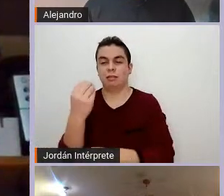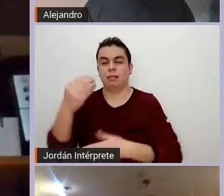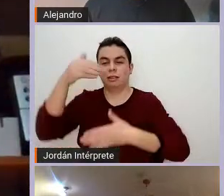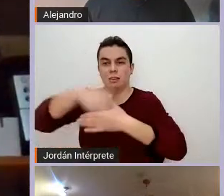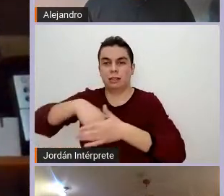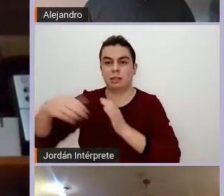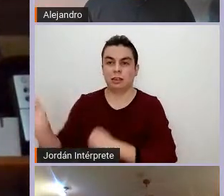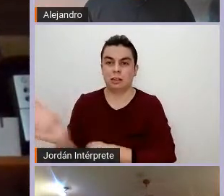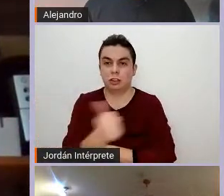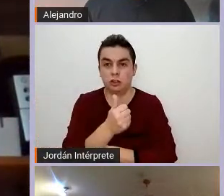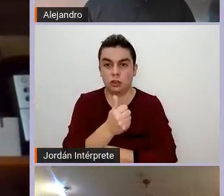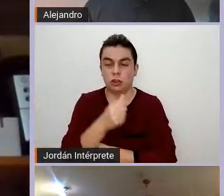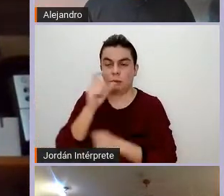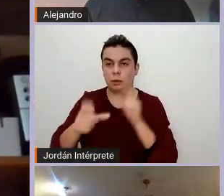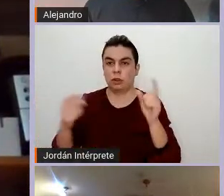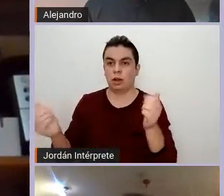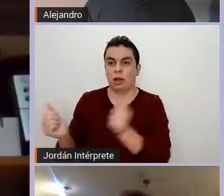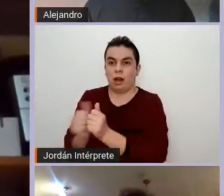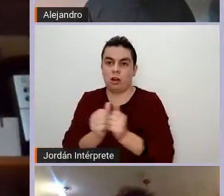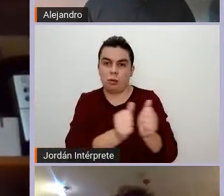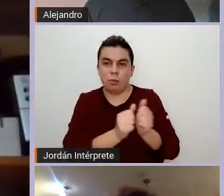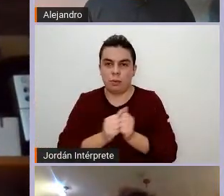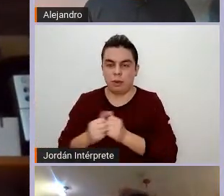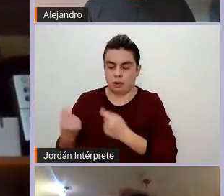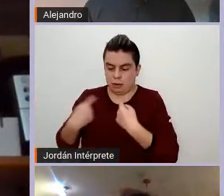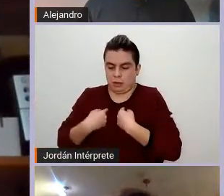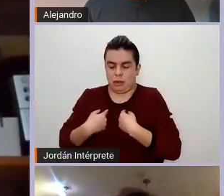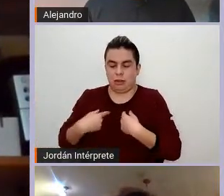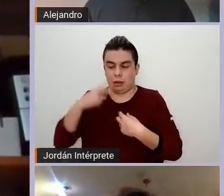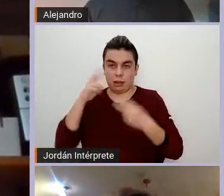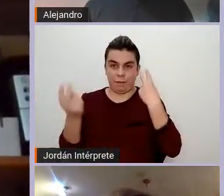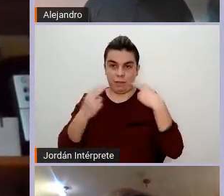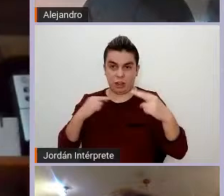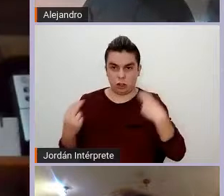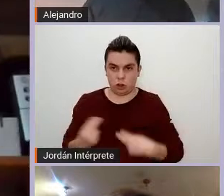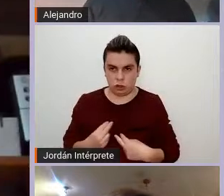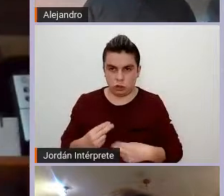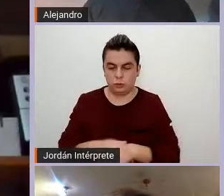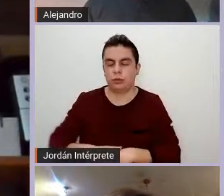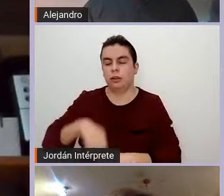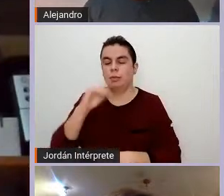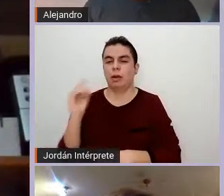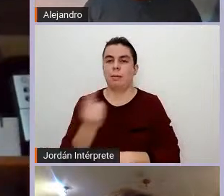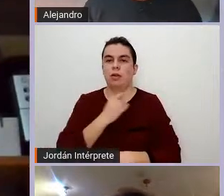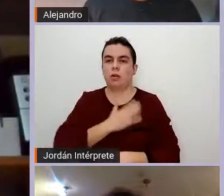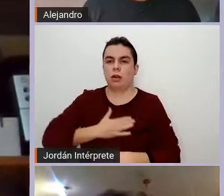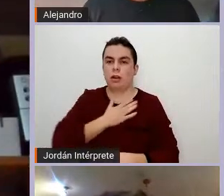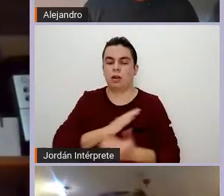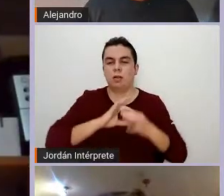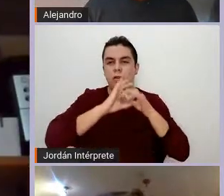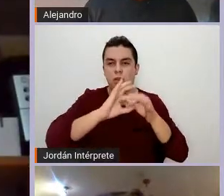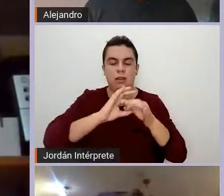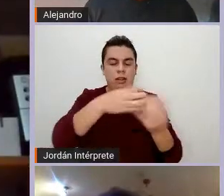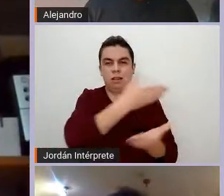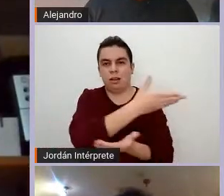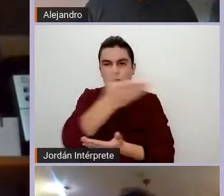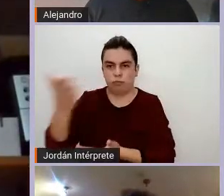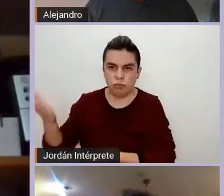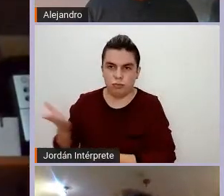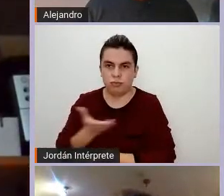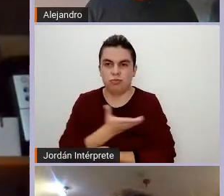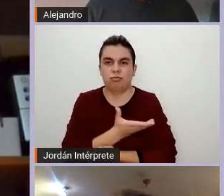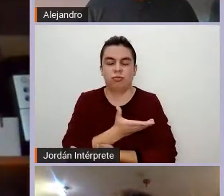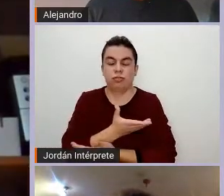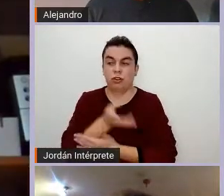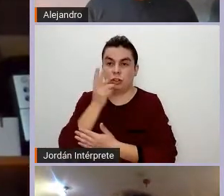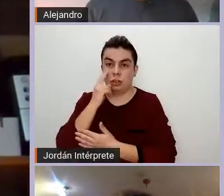de hoy. Yo quisiera partir con agradecimiento, ¿no? Agradecer primero la presencia de quienes